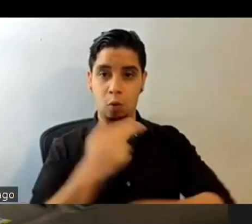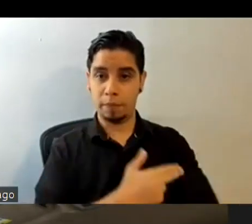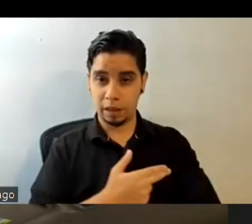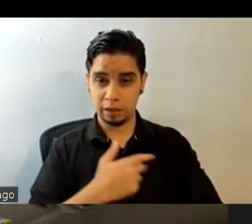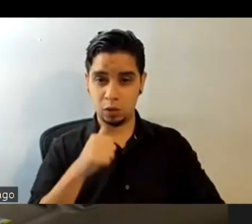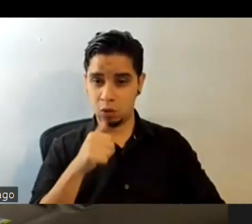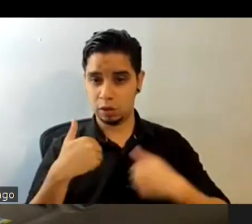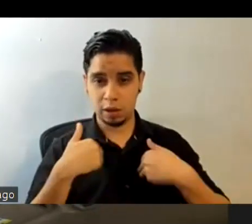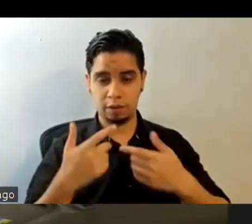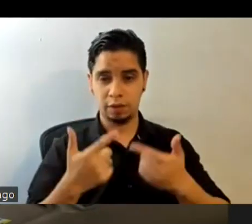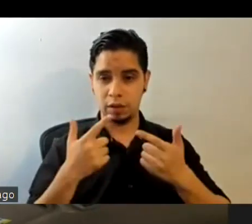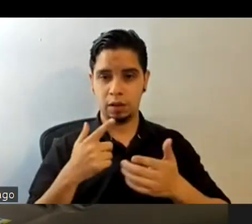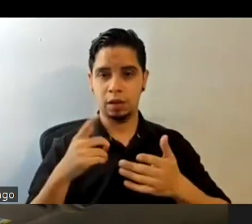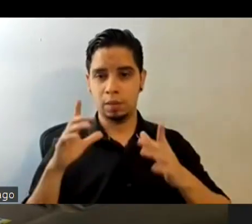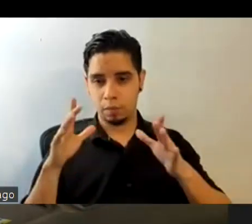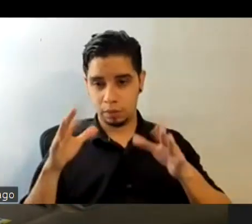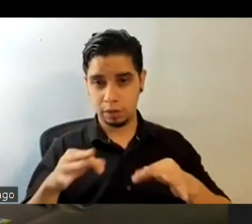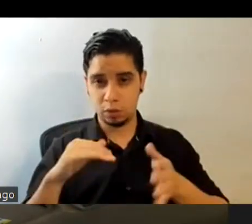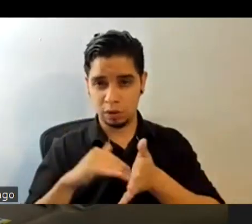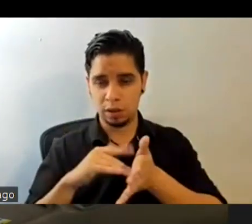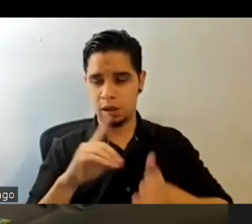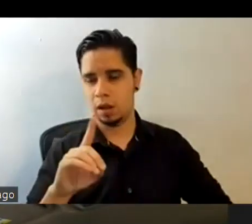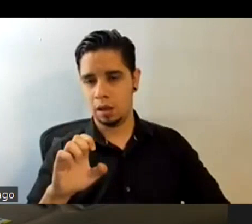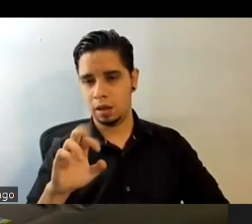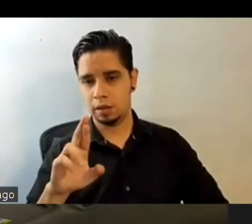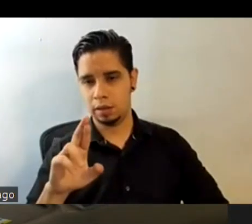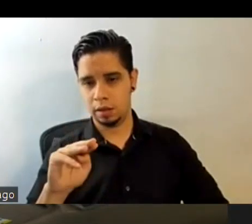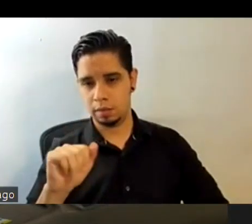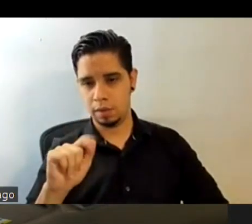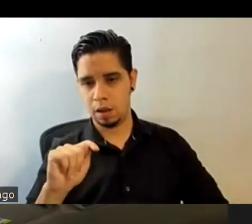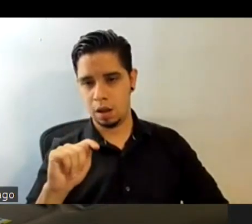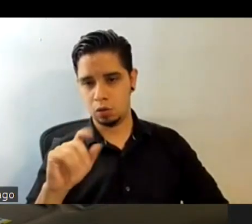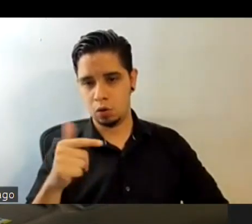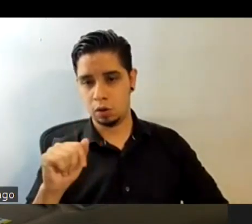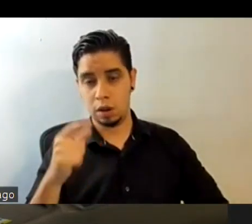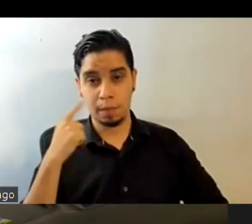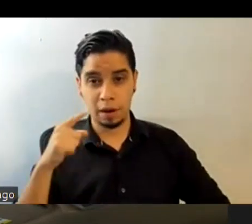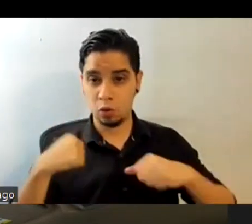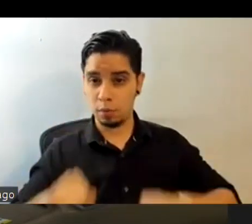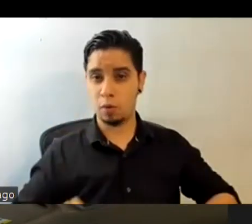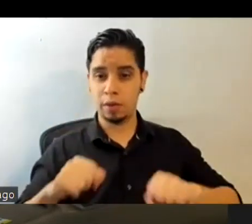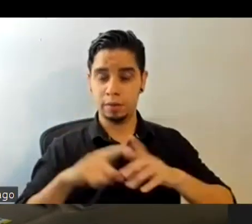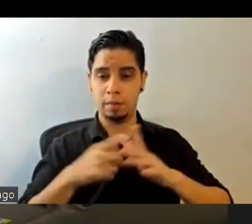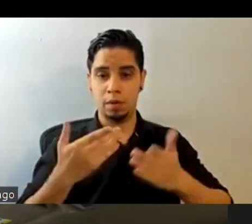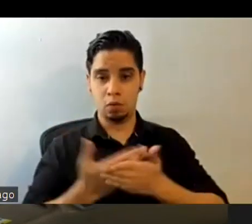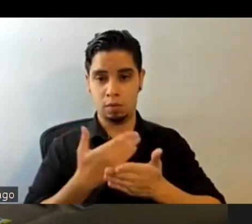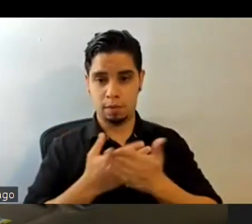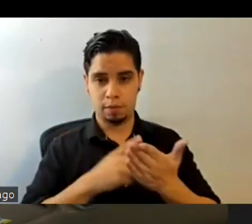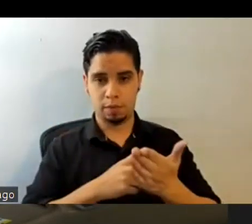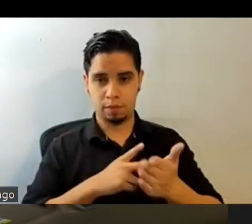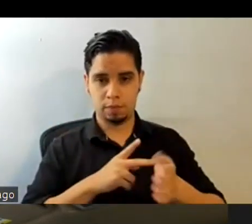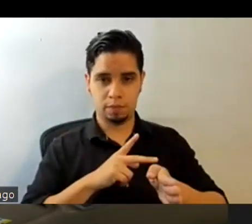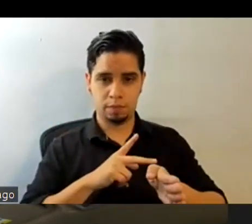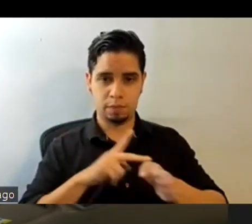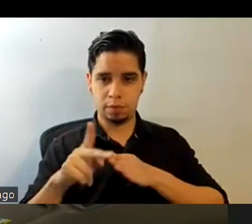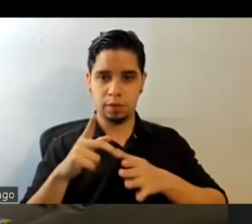después decidí estudiar dermatología y ahí tener un poco más de tiempo para empezar mi nueva carrera, que fue mi primer amor de